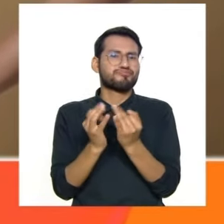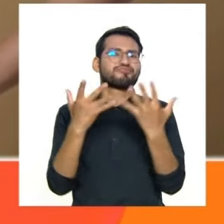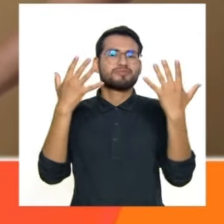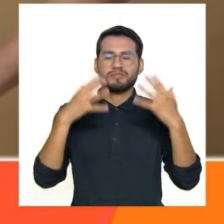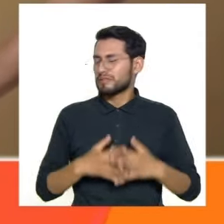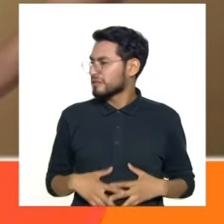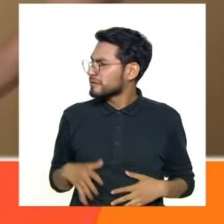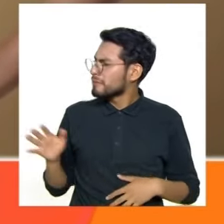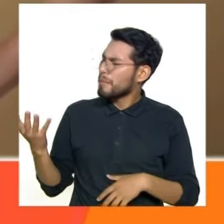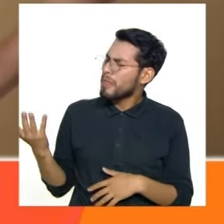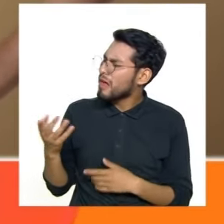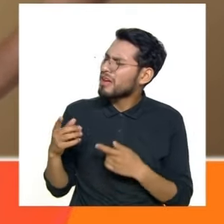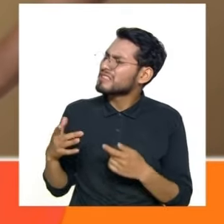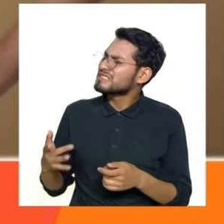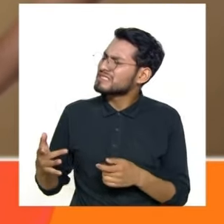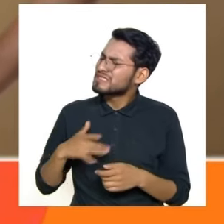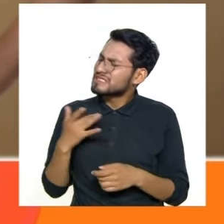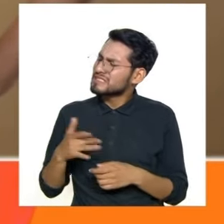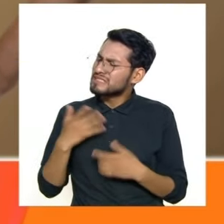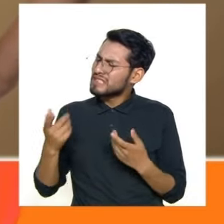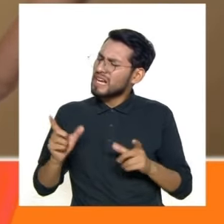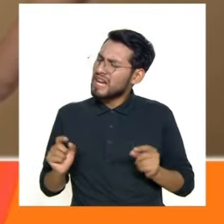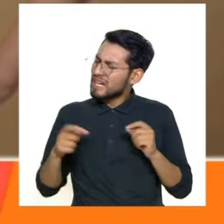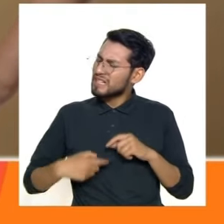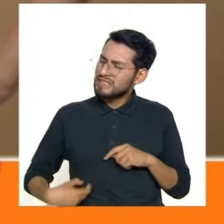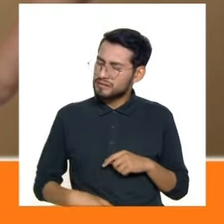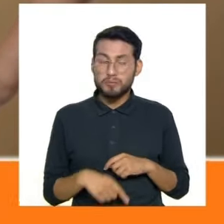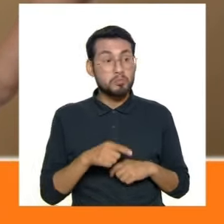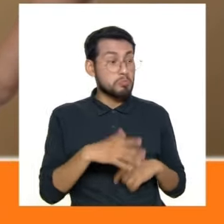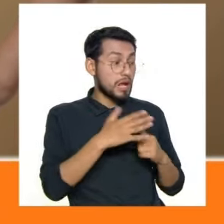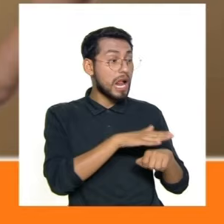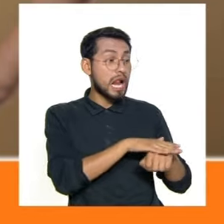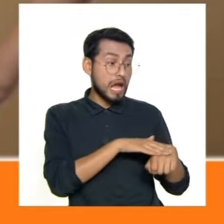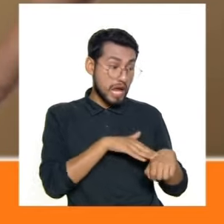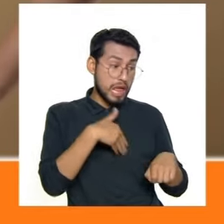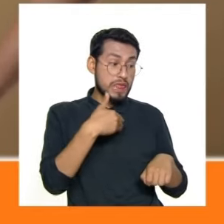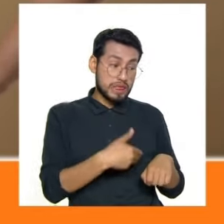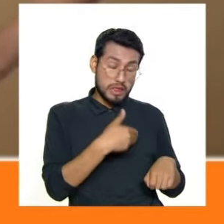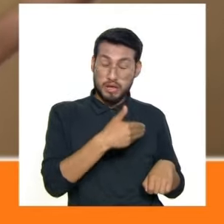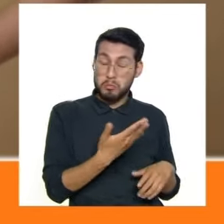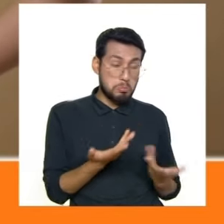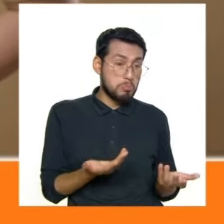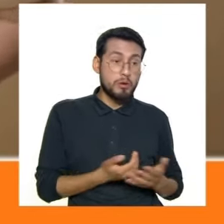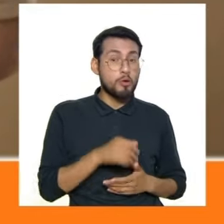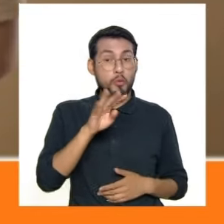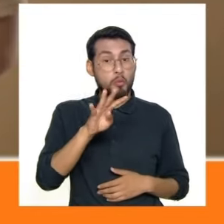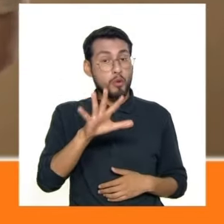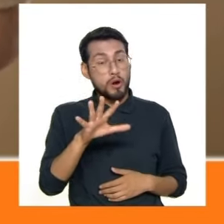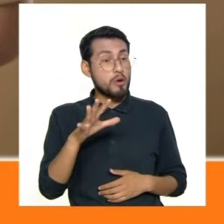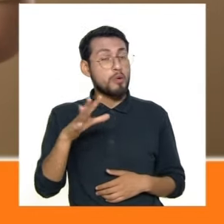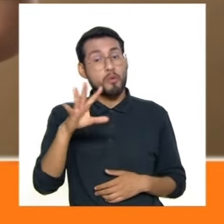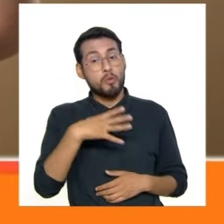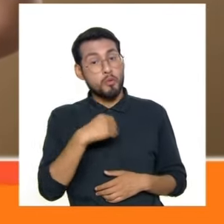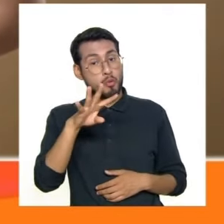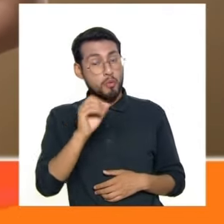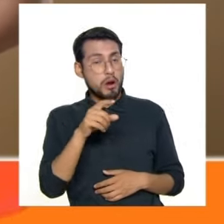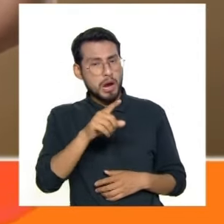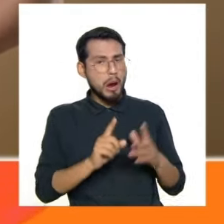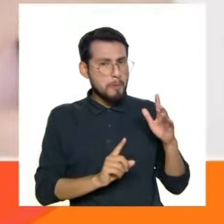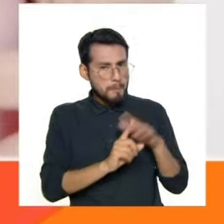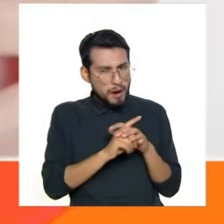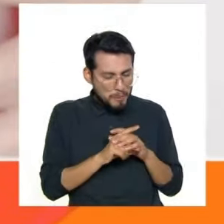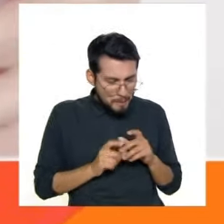cáncer de colo bueno mire esta enfermedad tiene una evolución muy lenta más o menos a partir de los 45 o 40 años se empiezan a